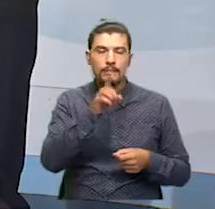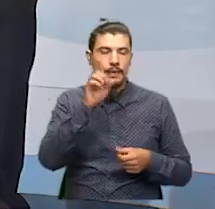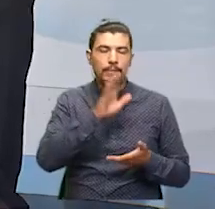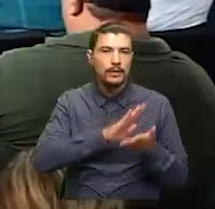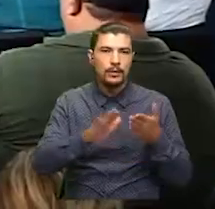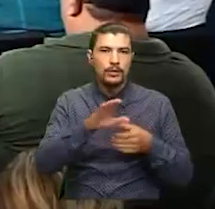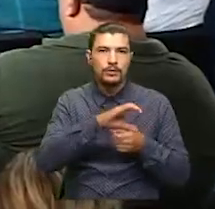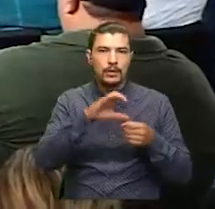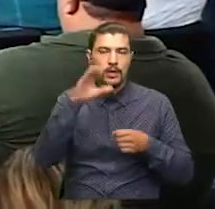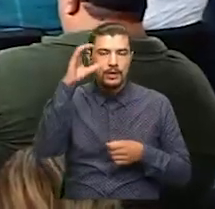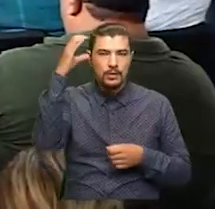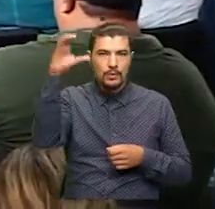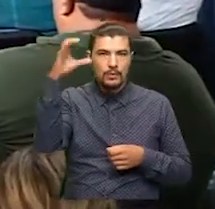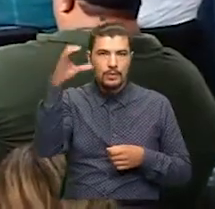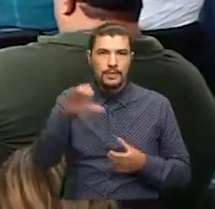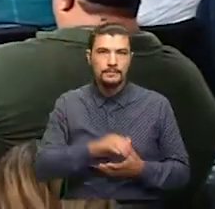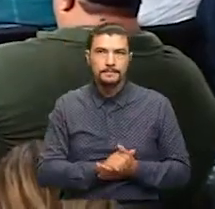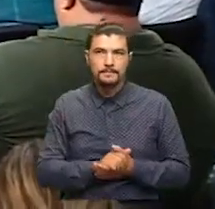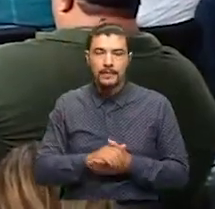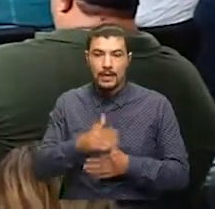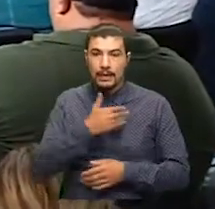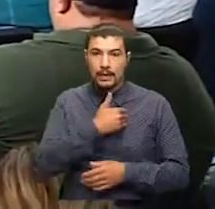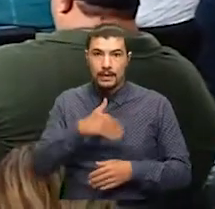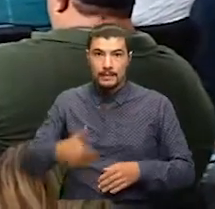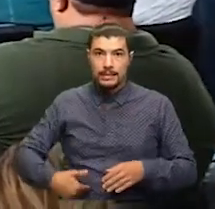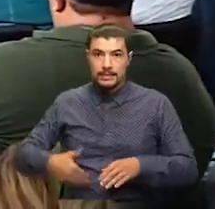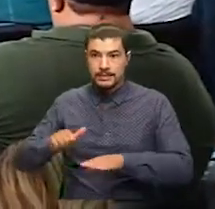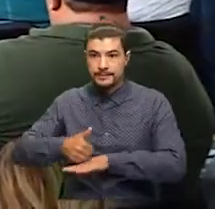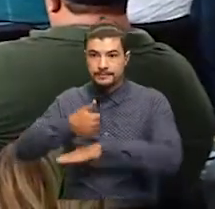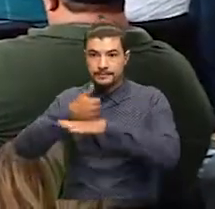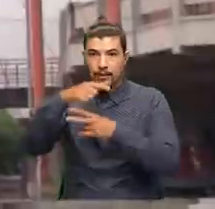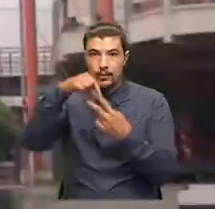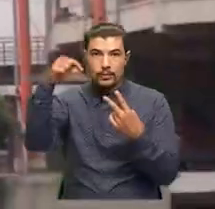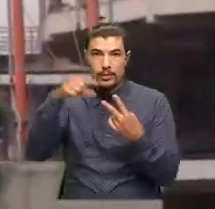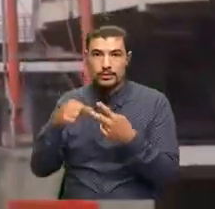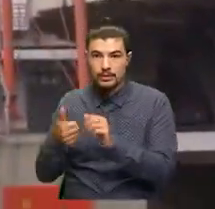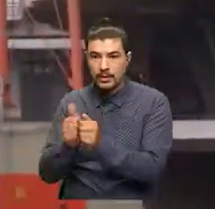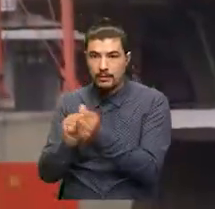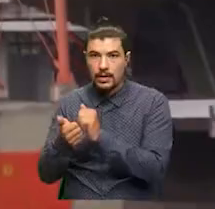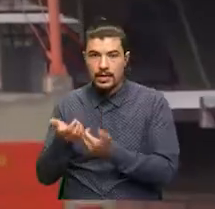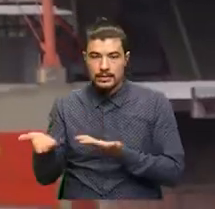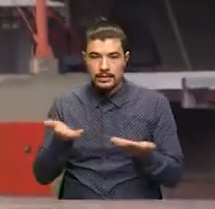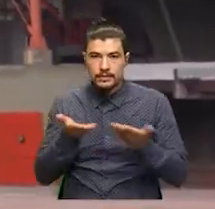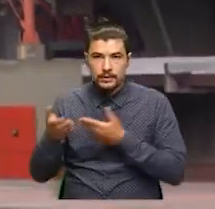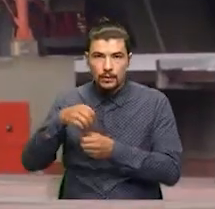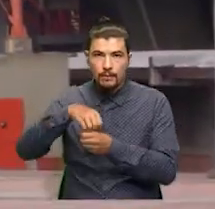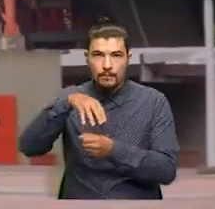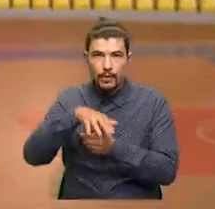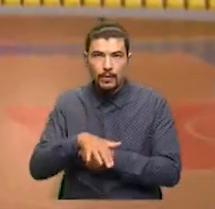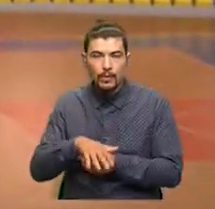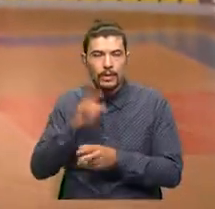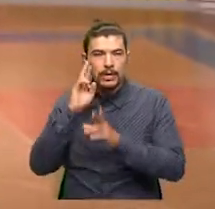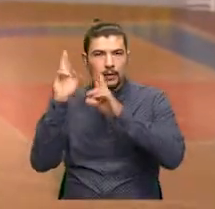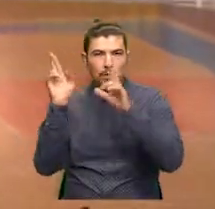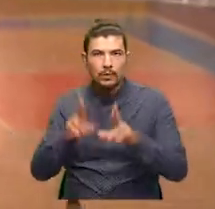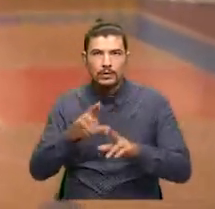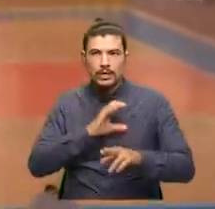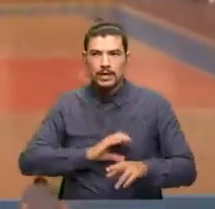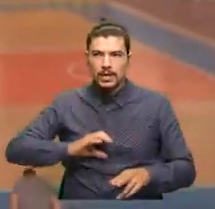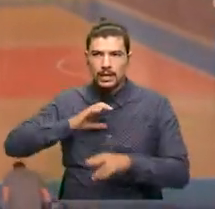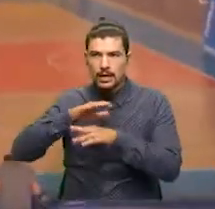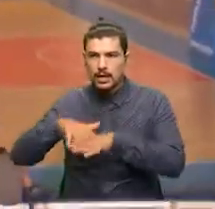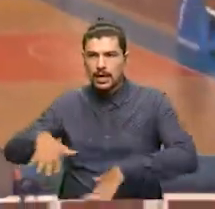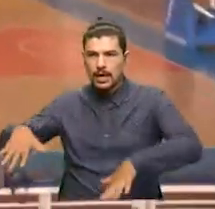Santander. El presidente de la Corporación Deportiva de Servidores Públicos enumeró las características en los escenarios